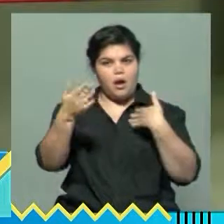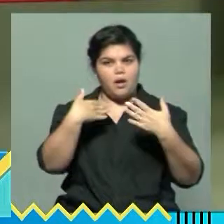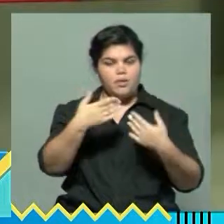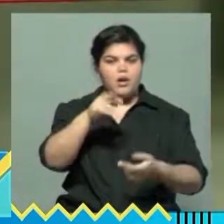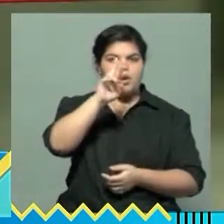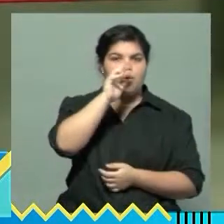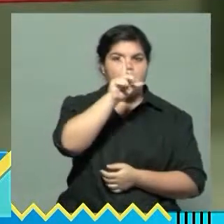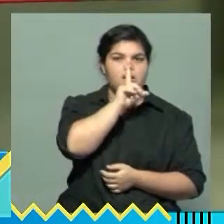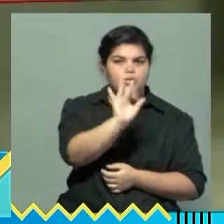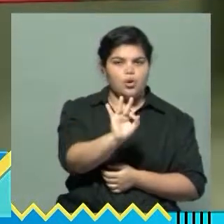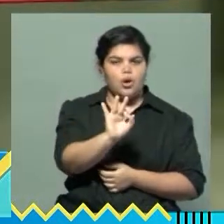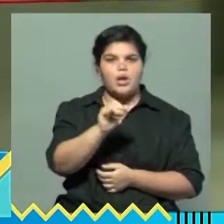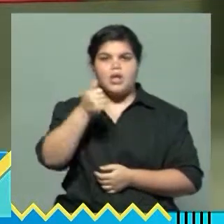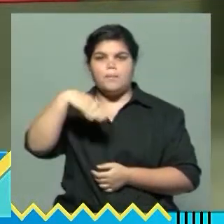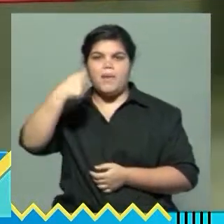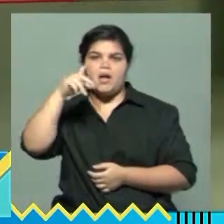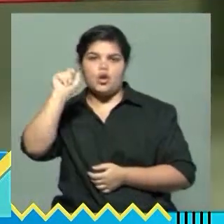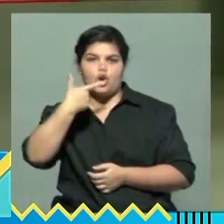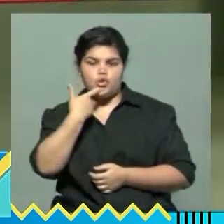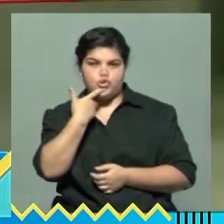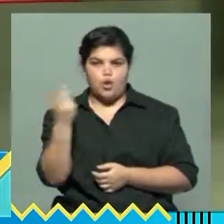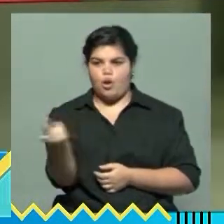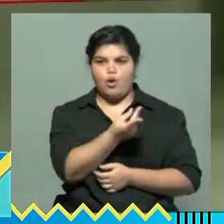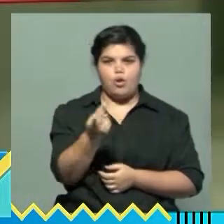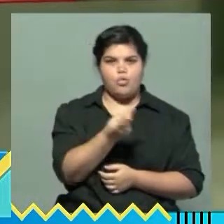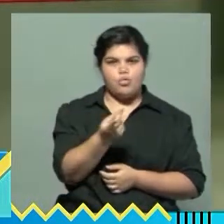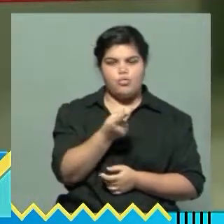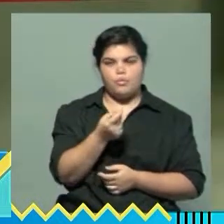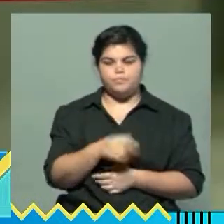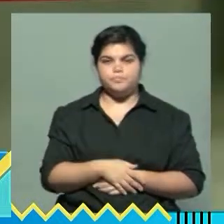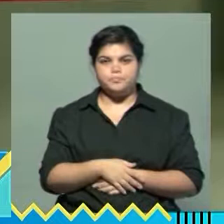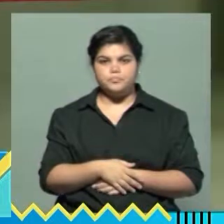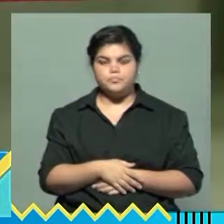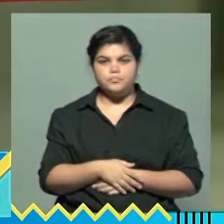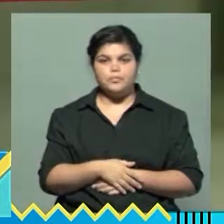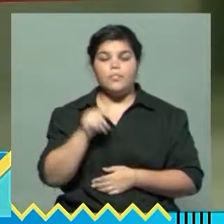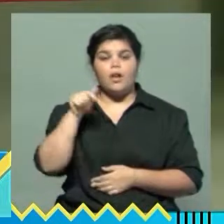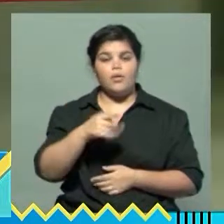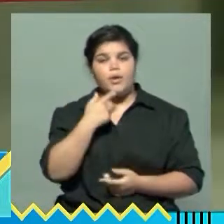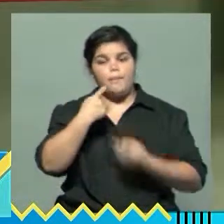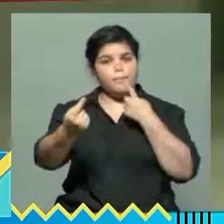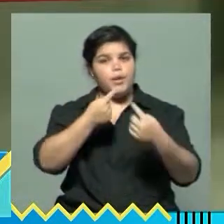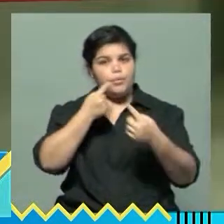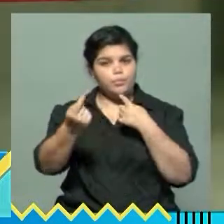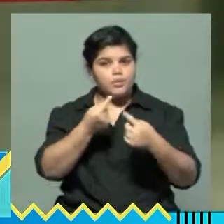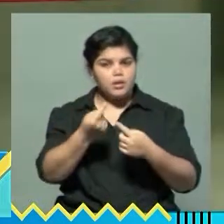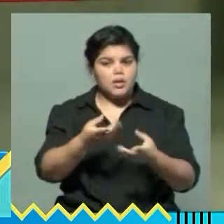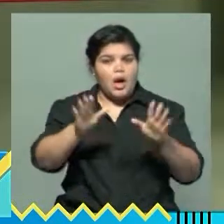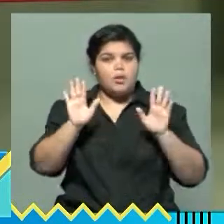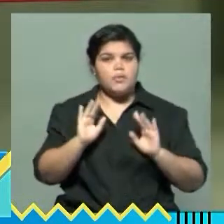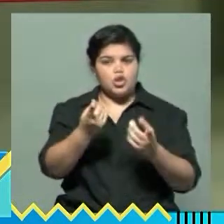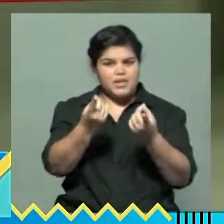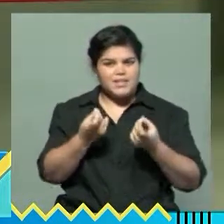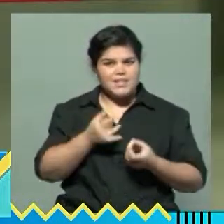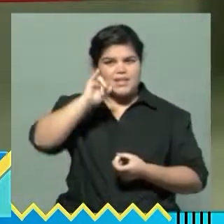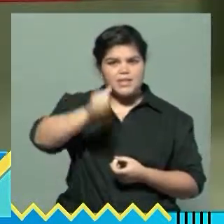Marcos Jofre Neila en el tema de hoy. Queríamos consultarte si es necesario que se realice de alguna forma un encuentro,